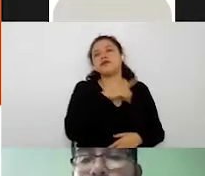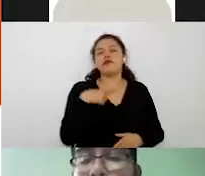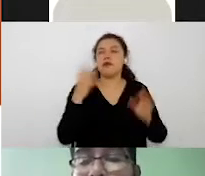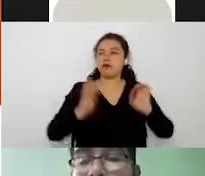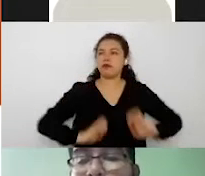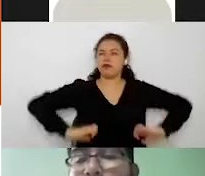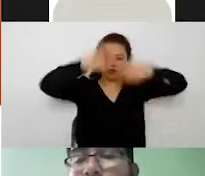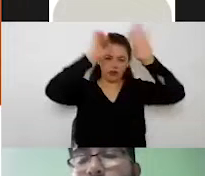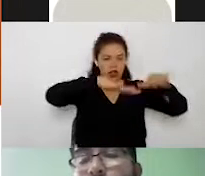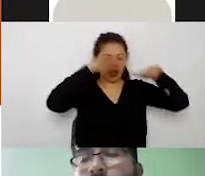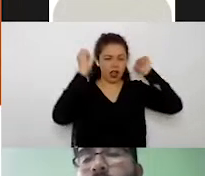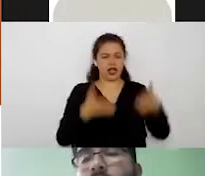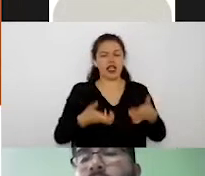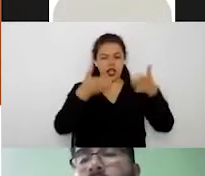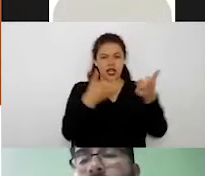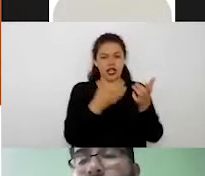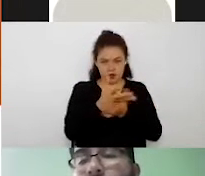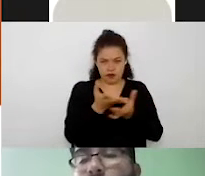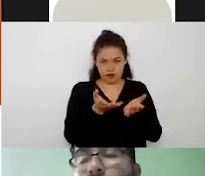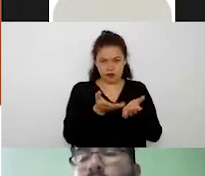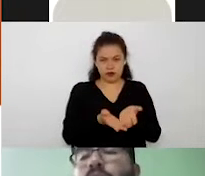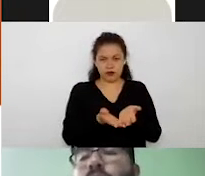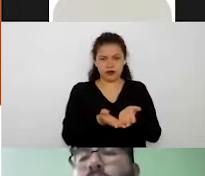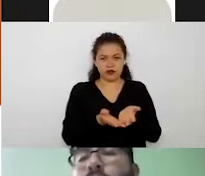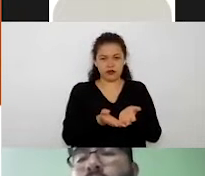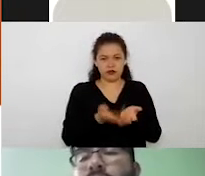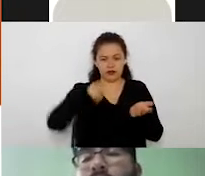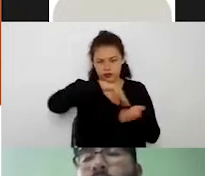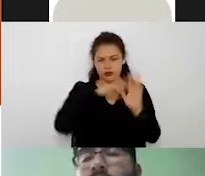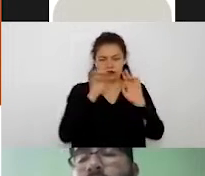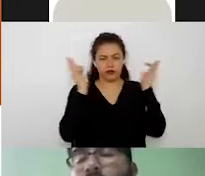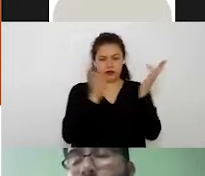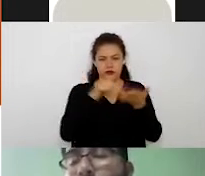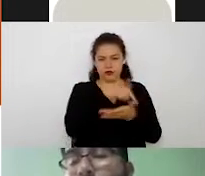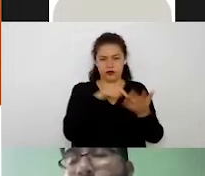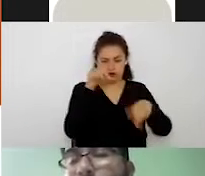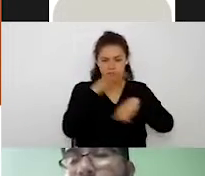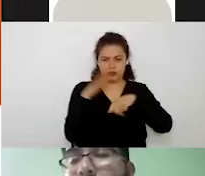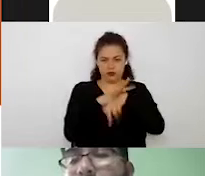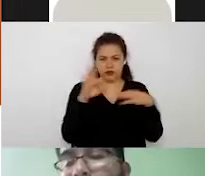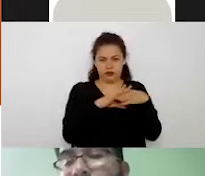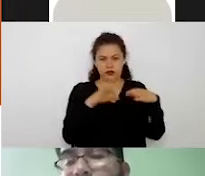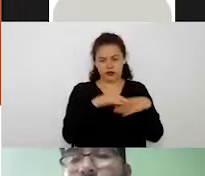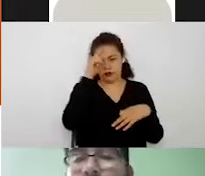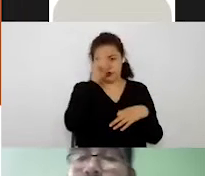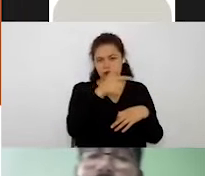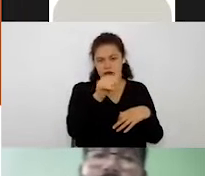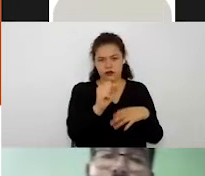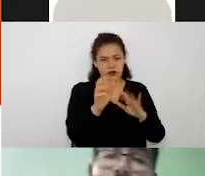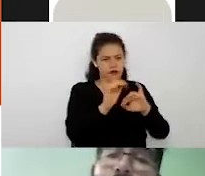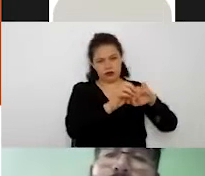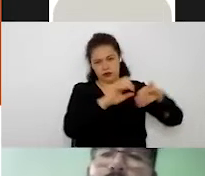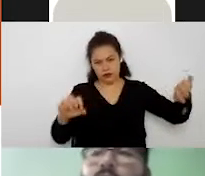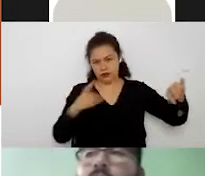completo y tuviéramos que salir a la calle, pues evitar que nuestro punto de reunión sea lo más cercano posible a la gasera, ¿no? Que fuera quizás del